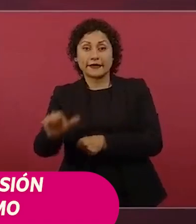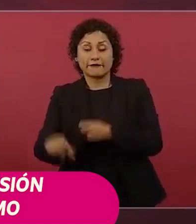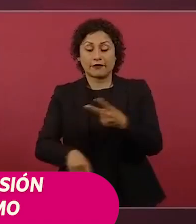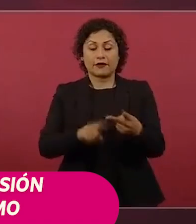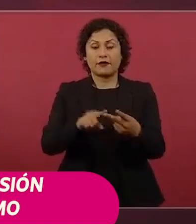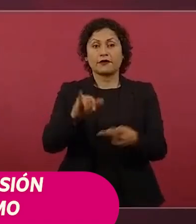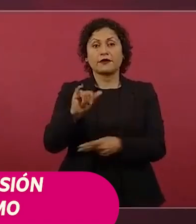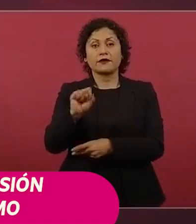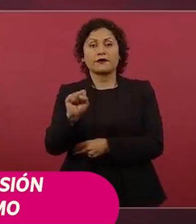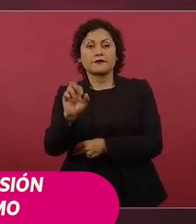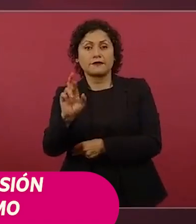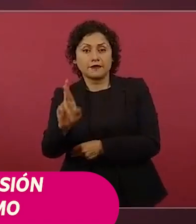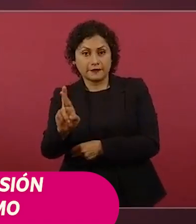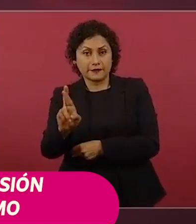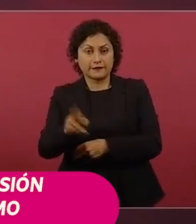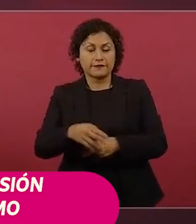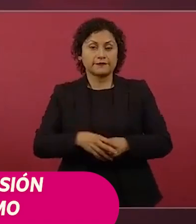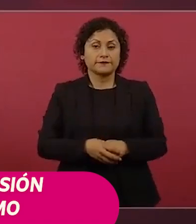renta,